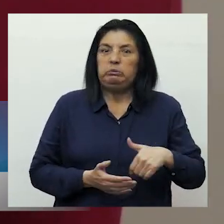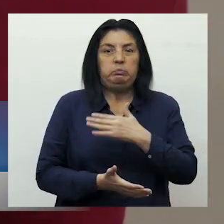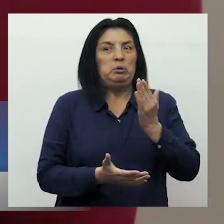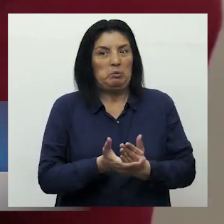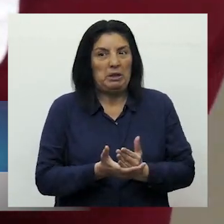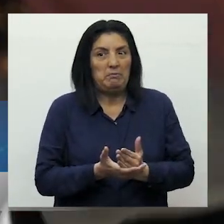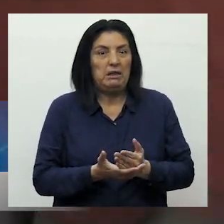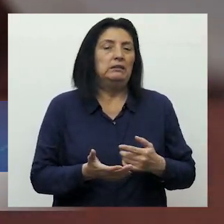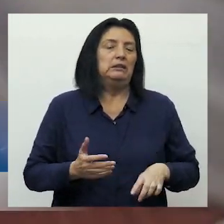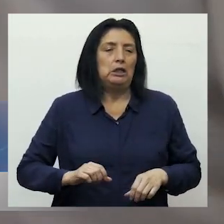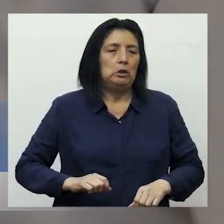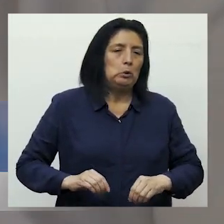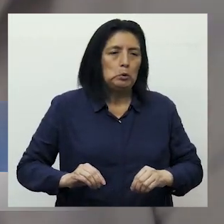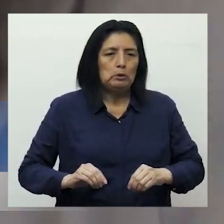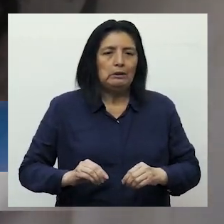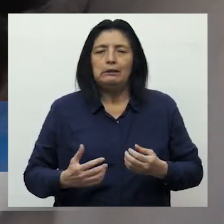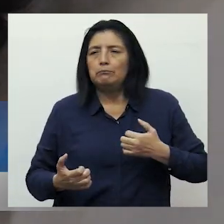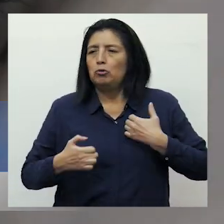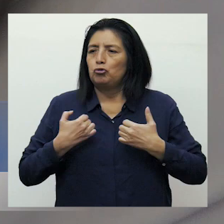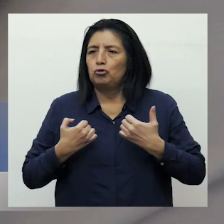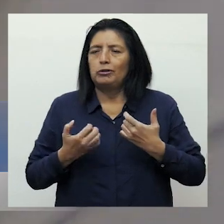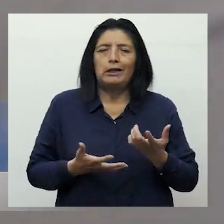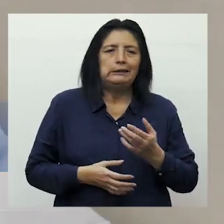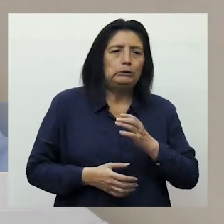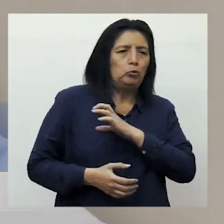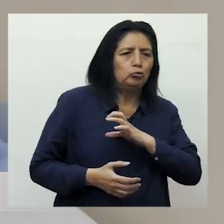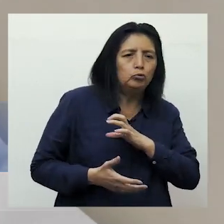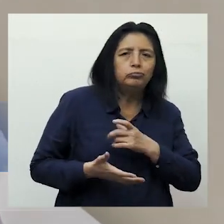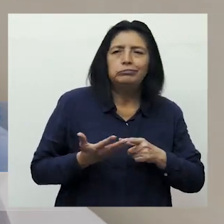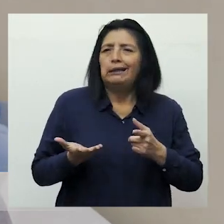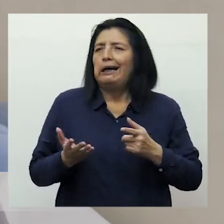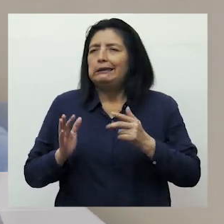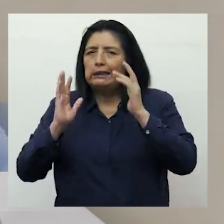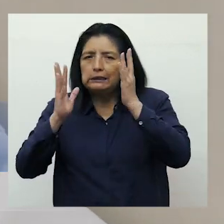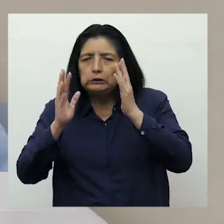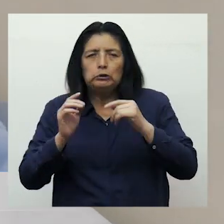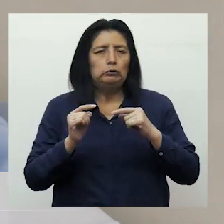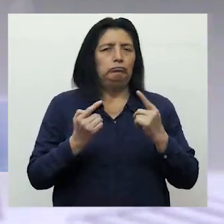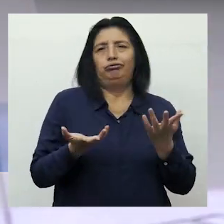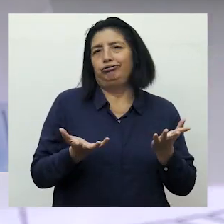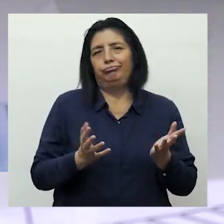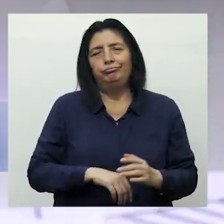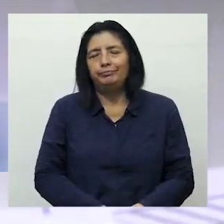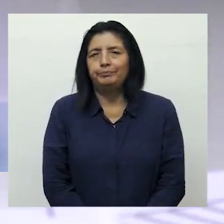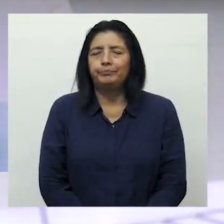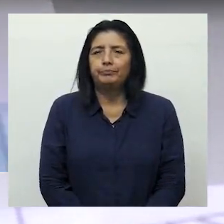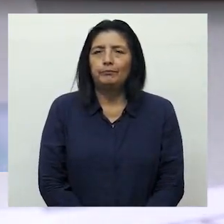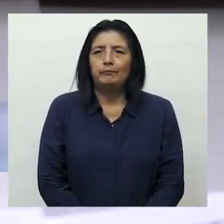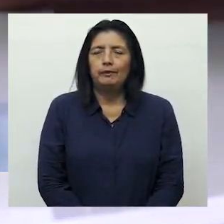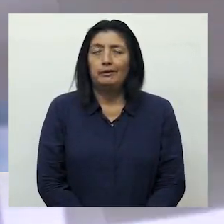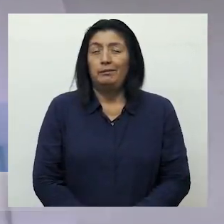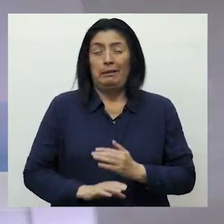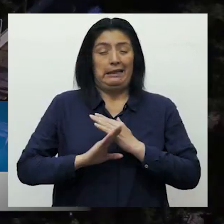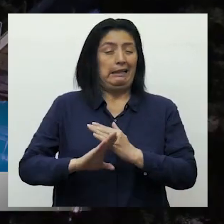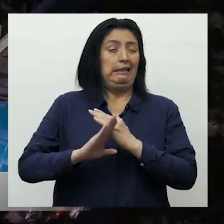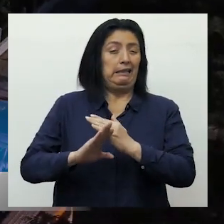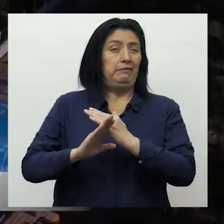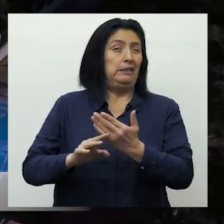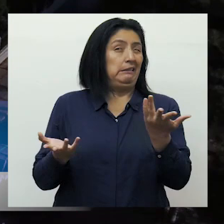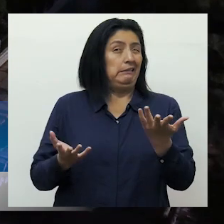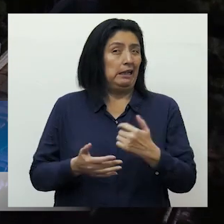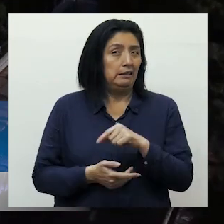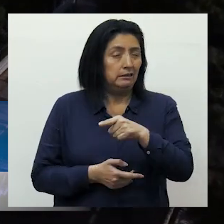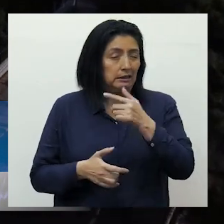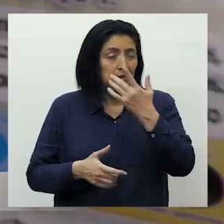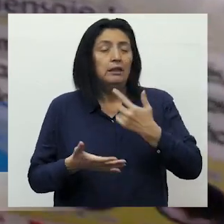desarrollo motor, emocional, conductual, de atención y de concentración. Para evitar complicaciones, el